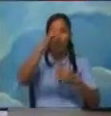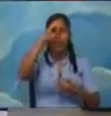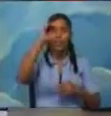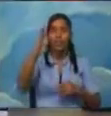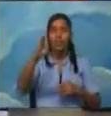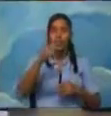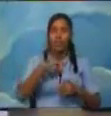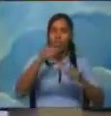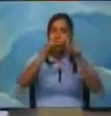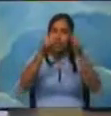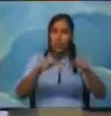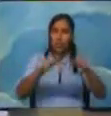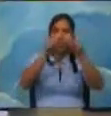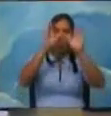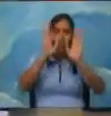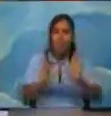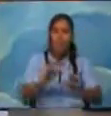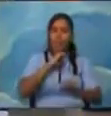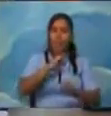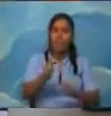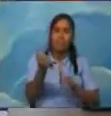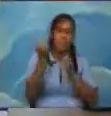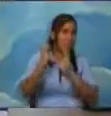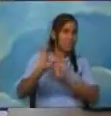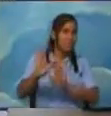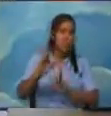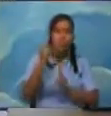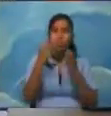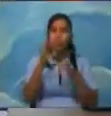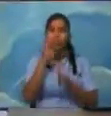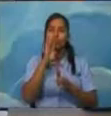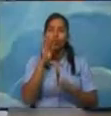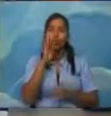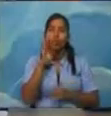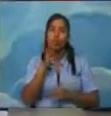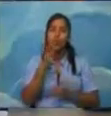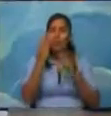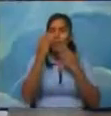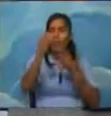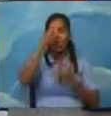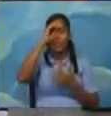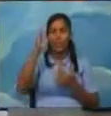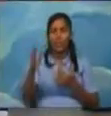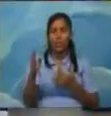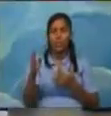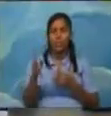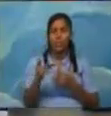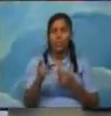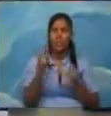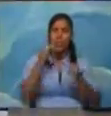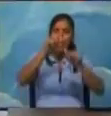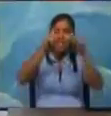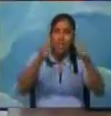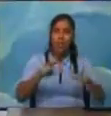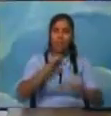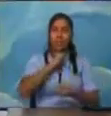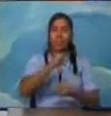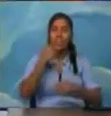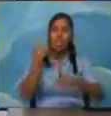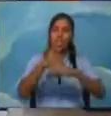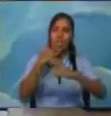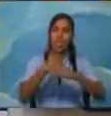la idolatría es una abominación muy sucia. Delante de Dios la idolatría es como